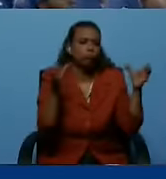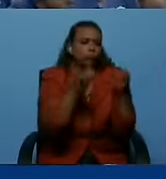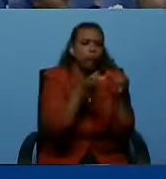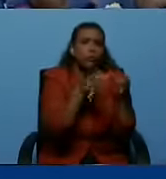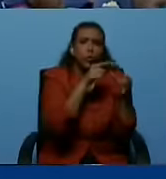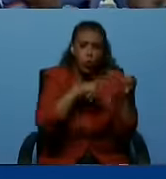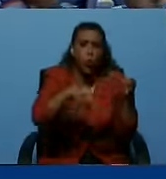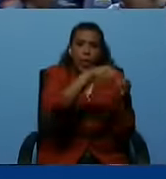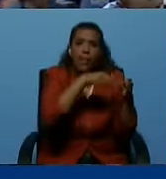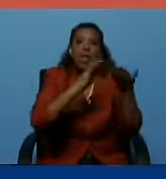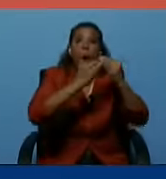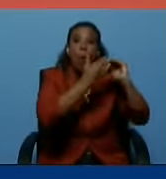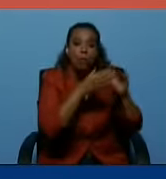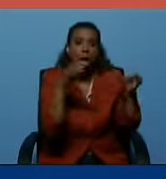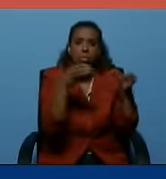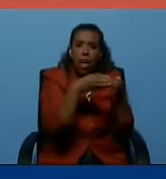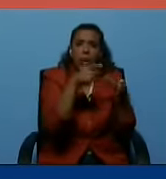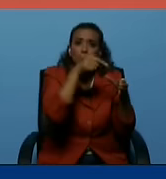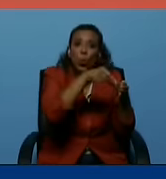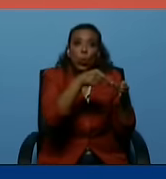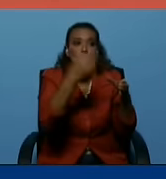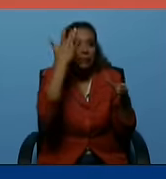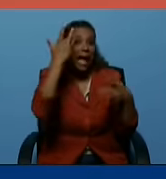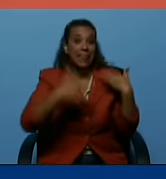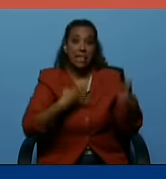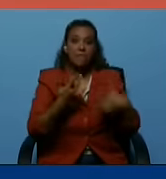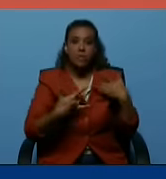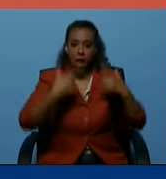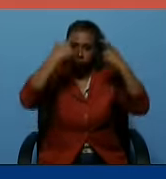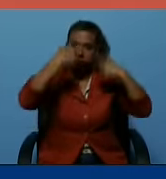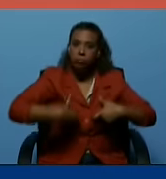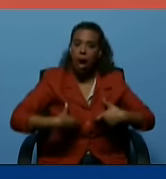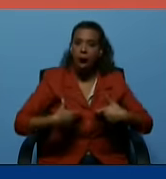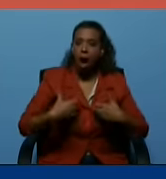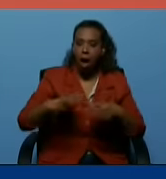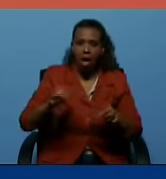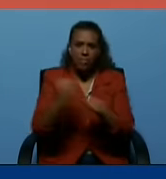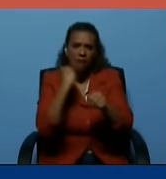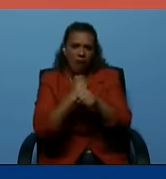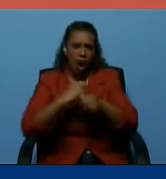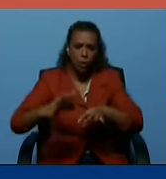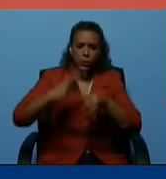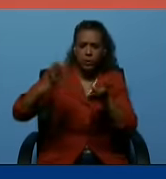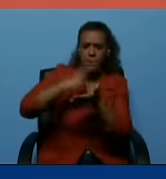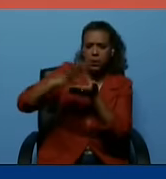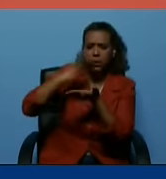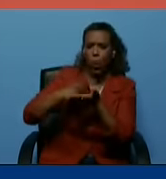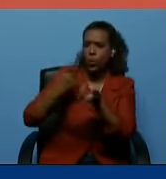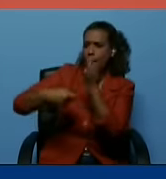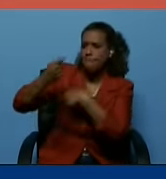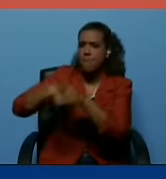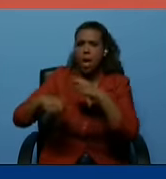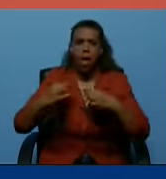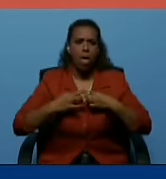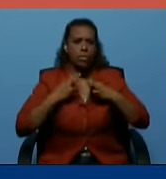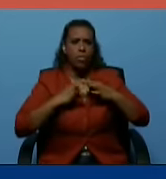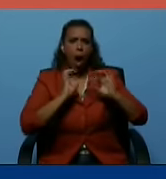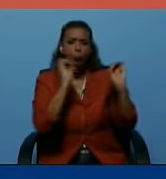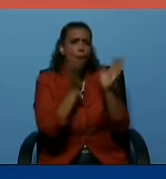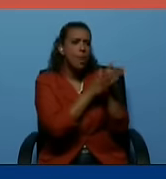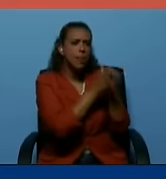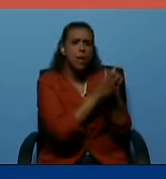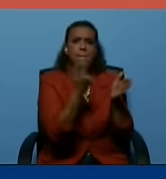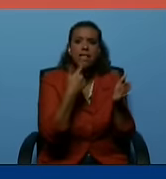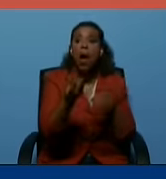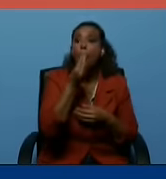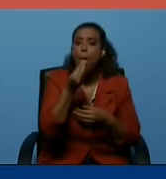Porque ustedes, cuando tienen una actividad de carácter manufacturera o comercial, o un emprendimiento